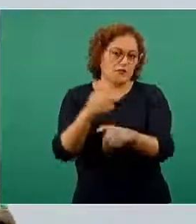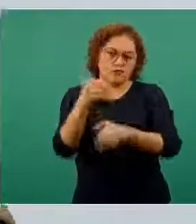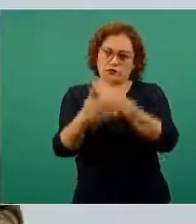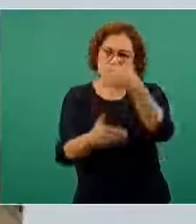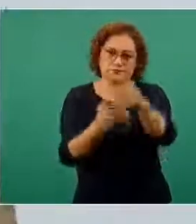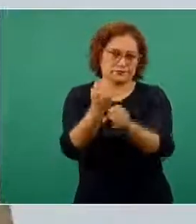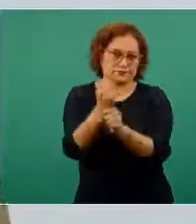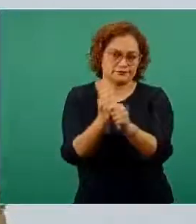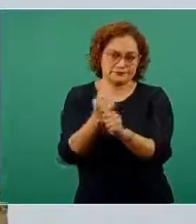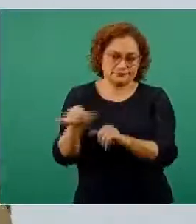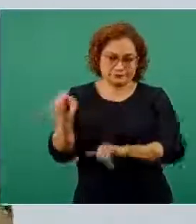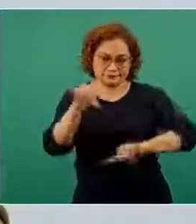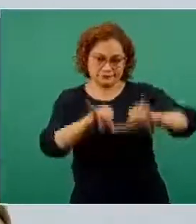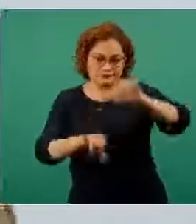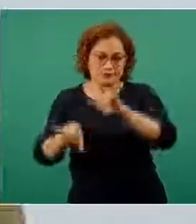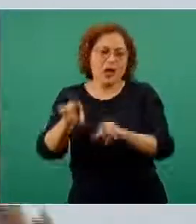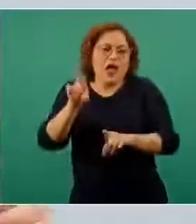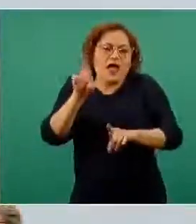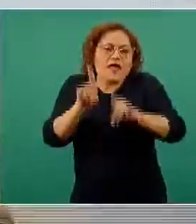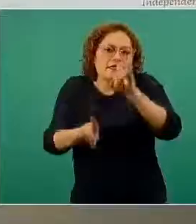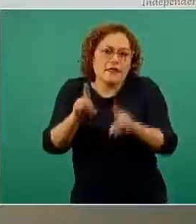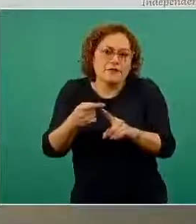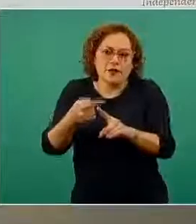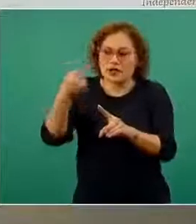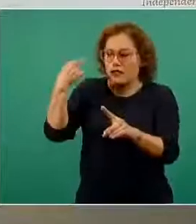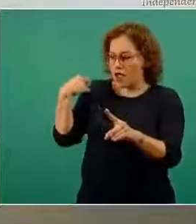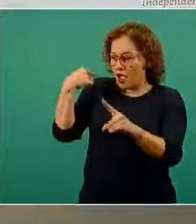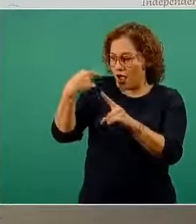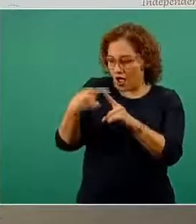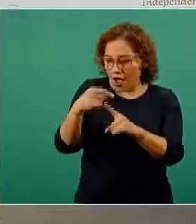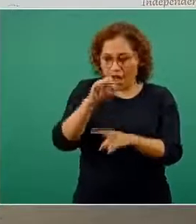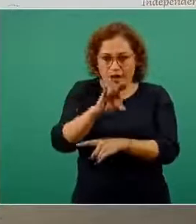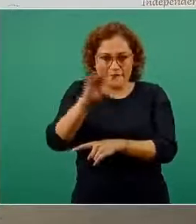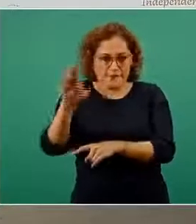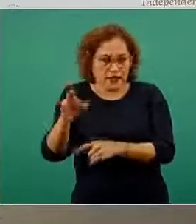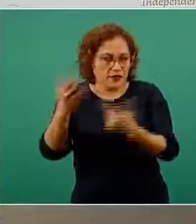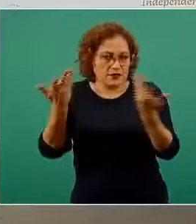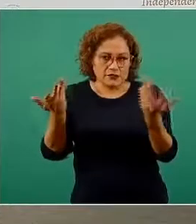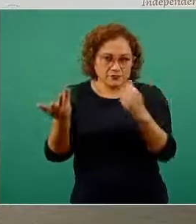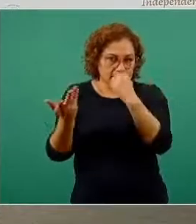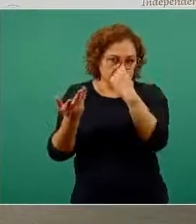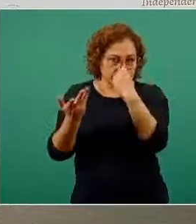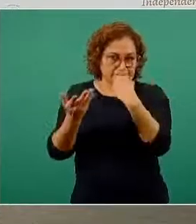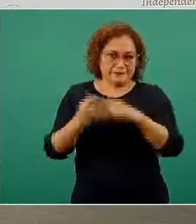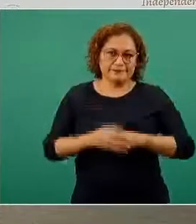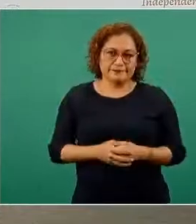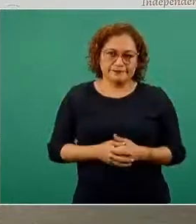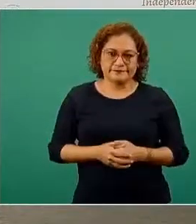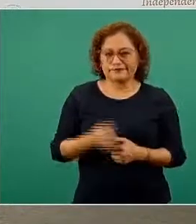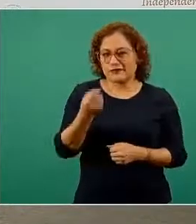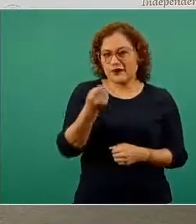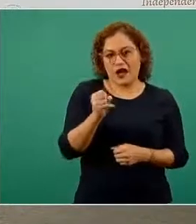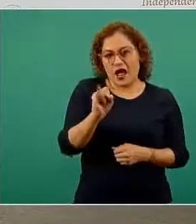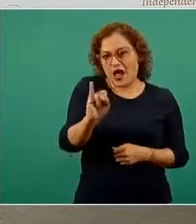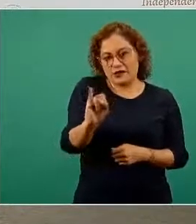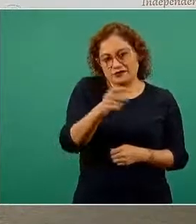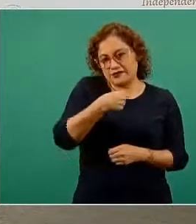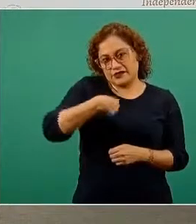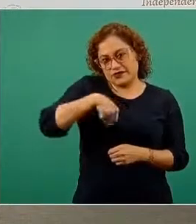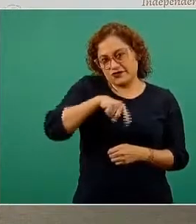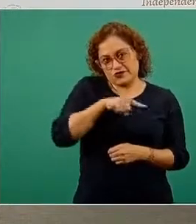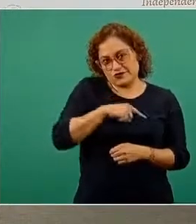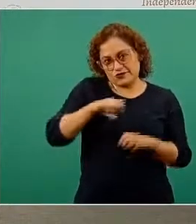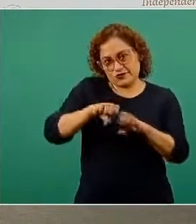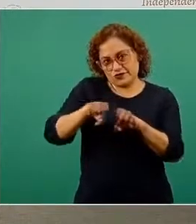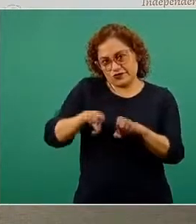pues depende del tiempo en el que se hizo, la época en el que se hizo. Entonces realmente, y esto ha sido la recomendación y discusión en